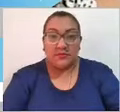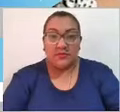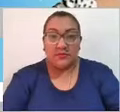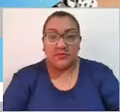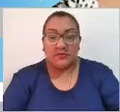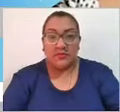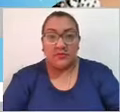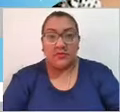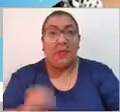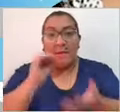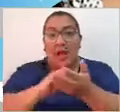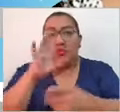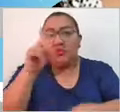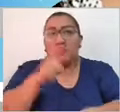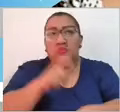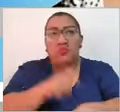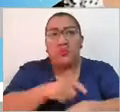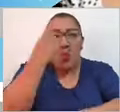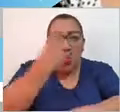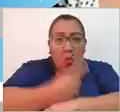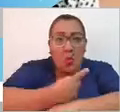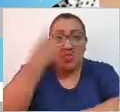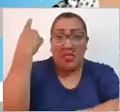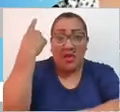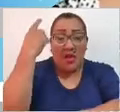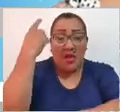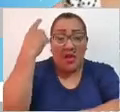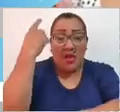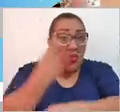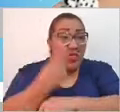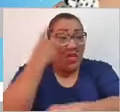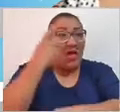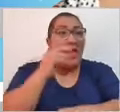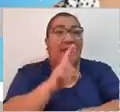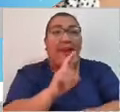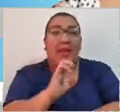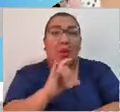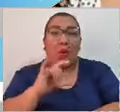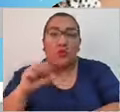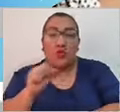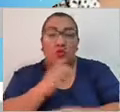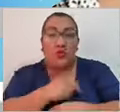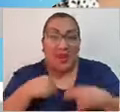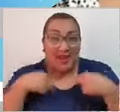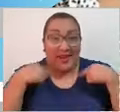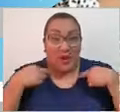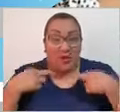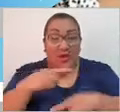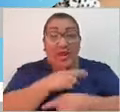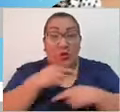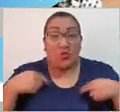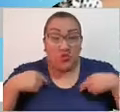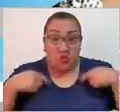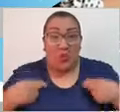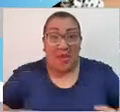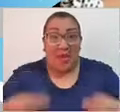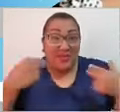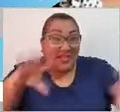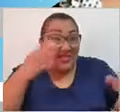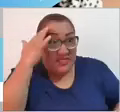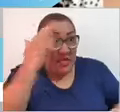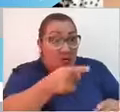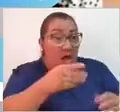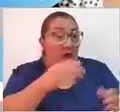el plazo de un día, Recursos Humanos, cuando ya toma conocimiento sobre el hecho, tiene que poner